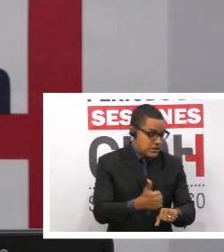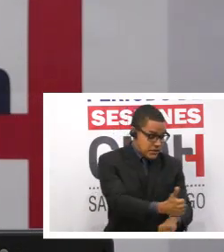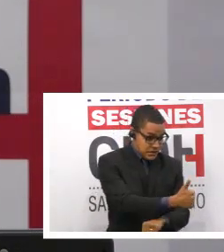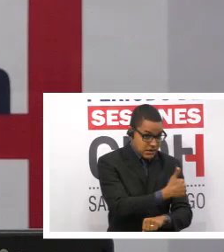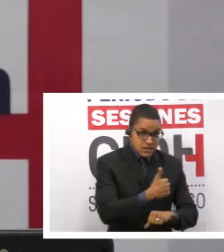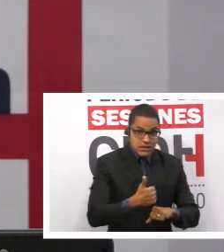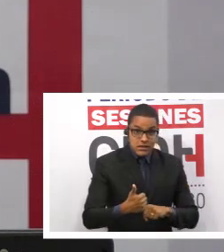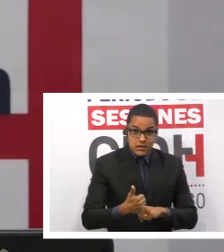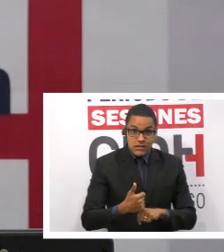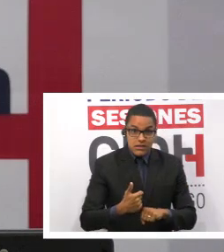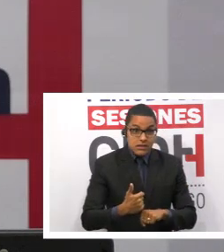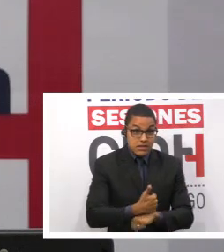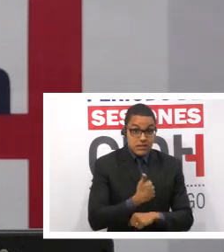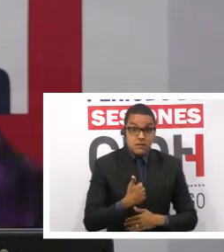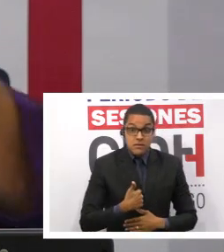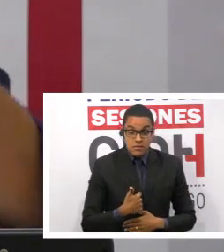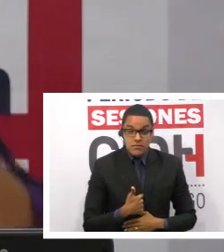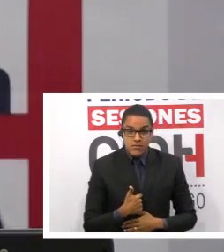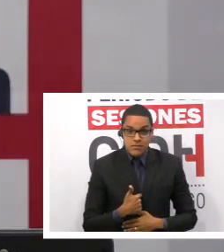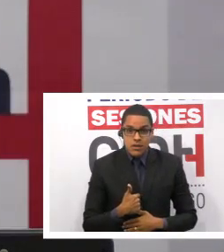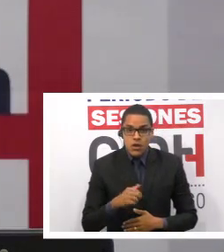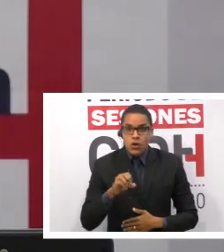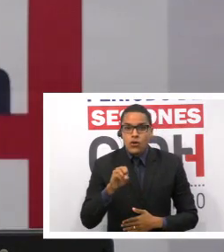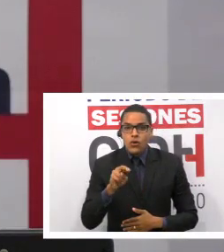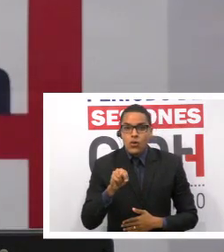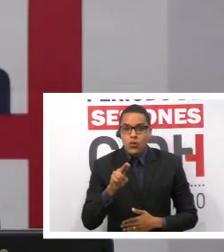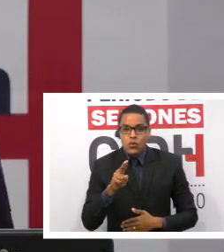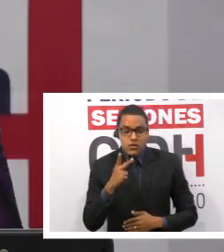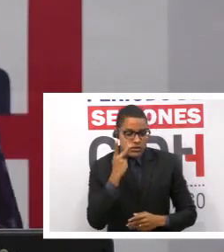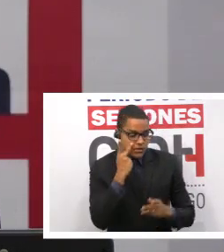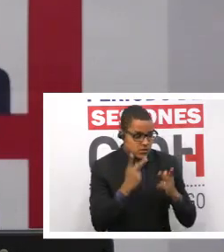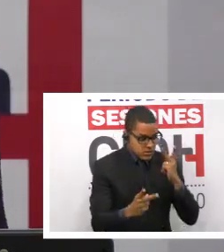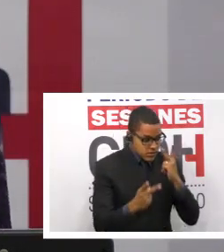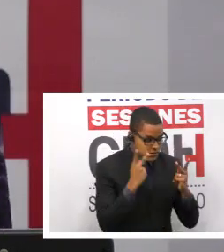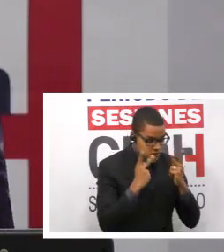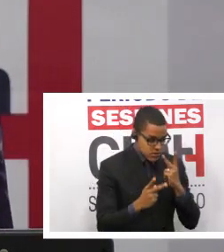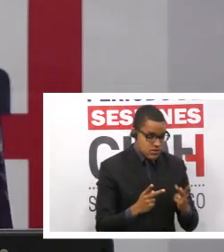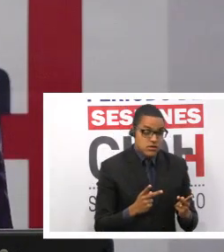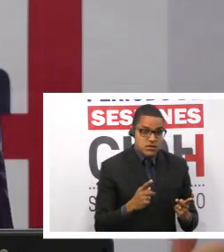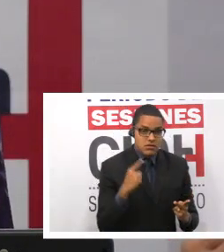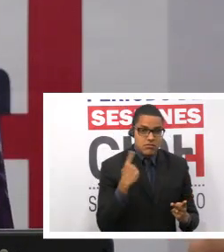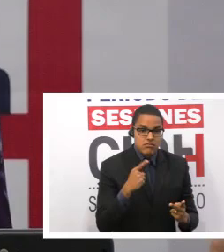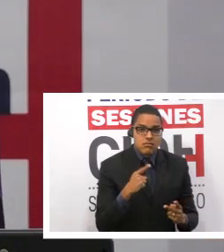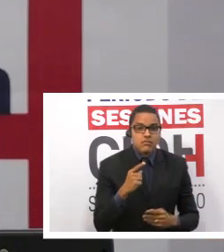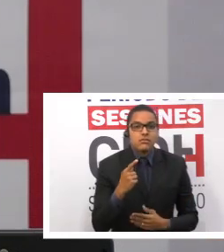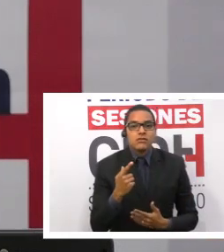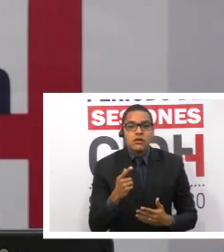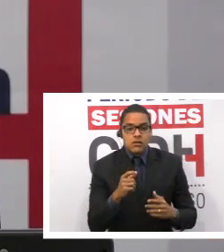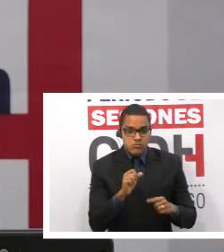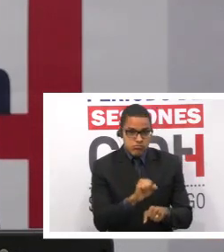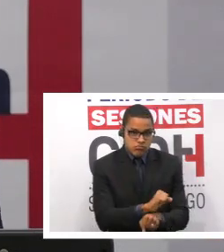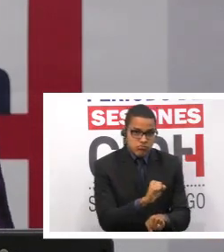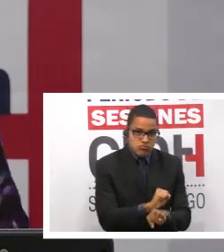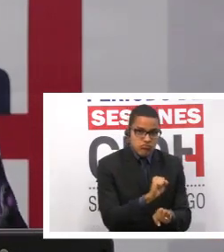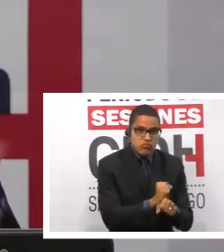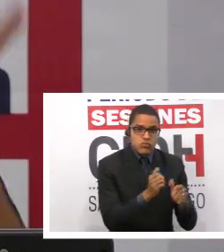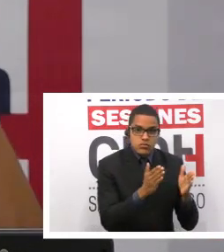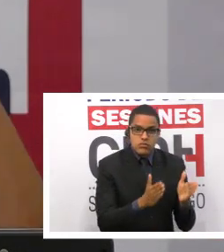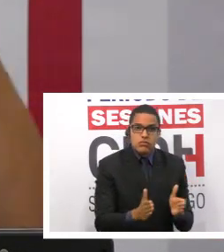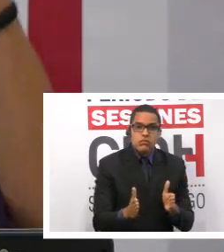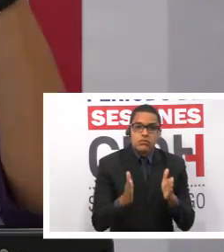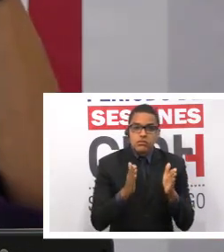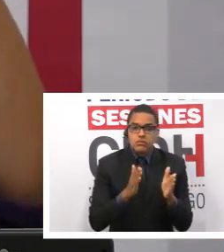nation de jimaní light y consumiciones have been corta cuenta con tres